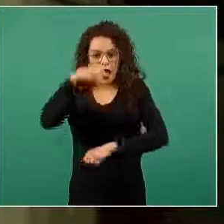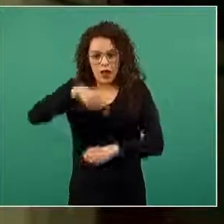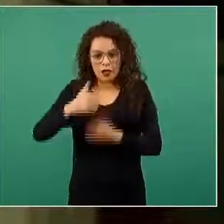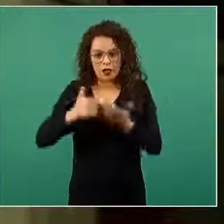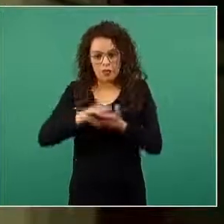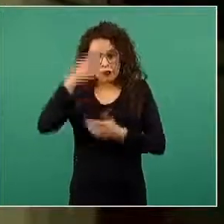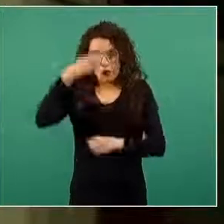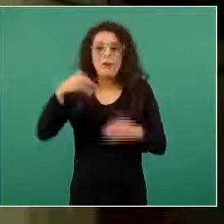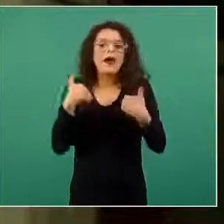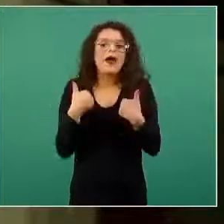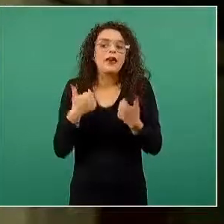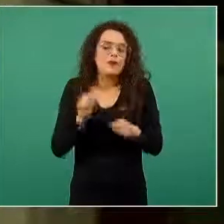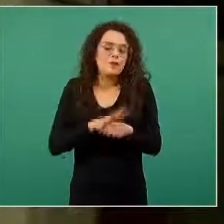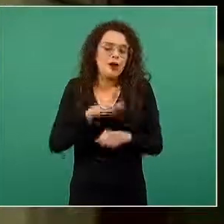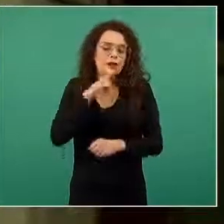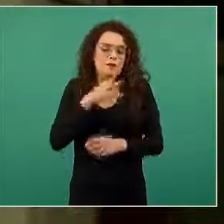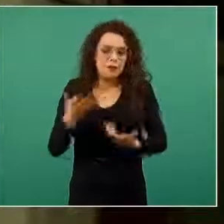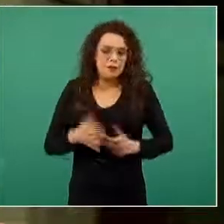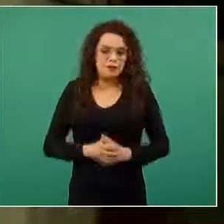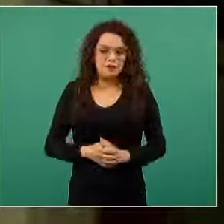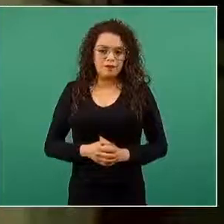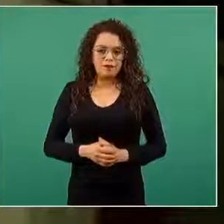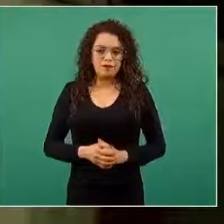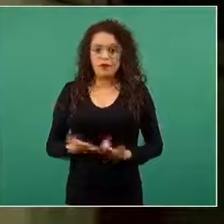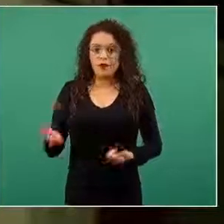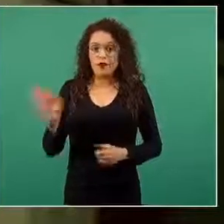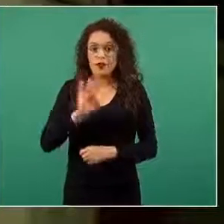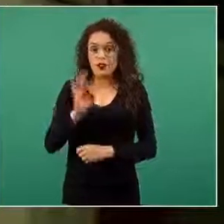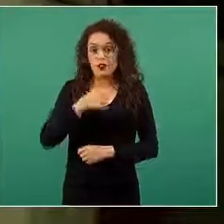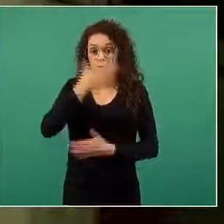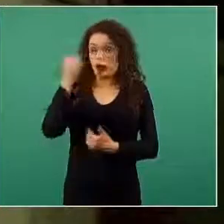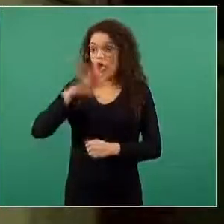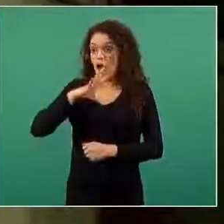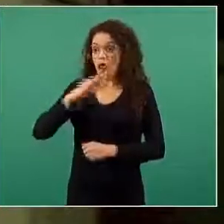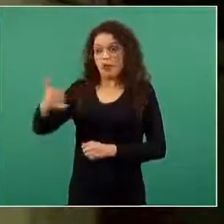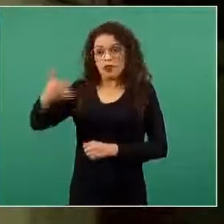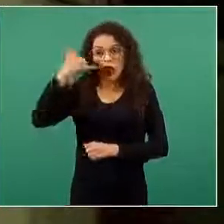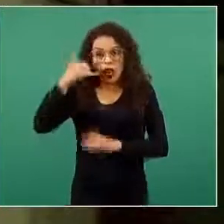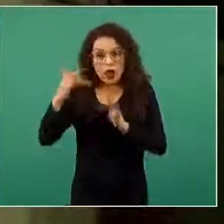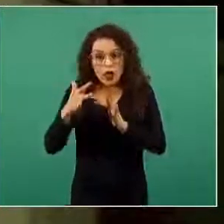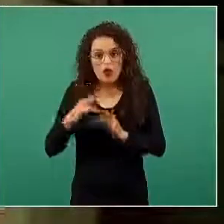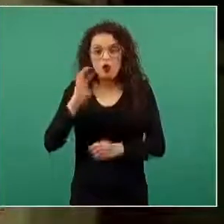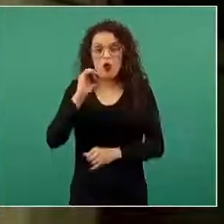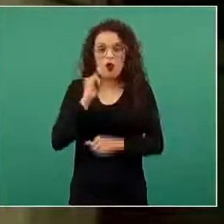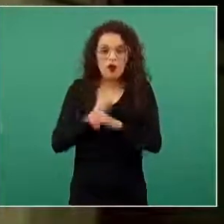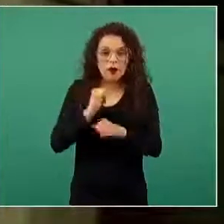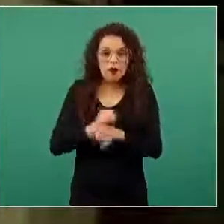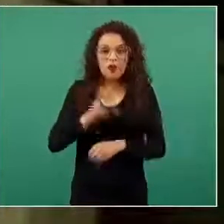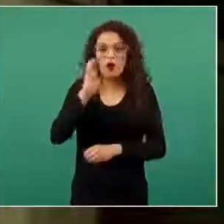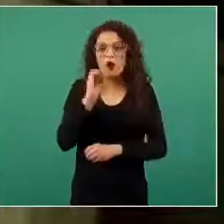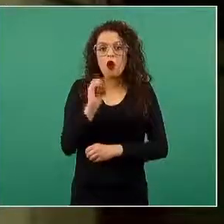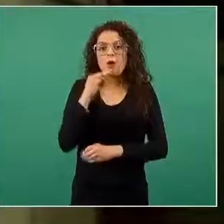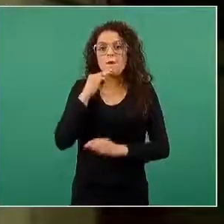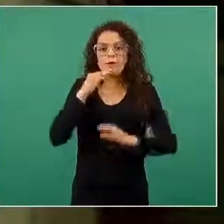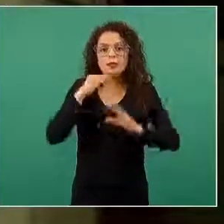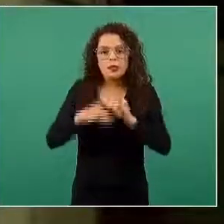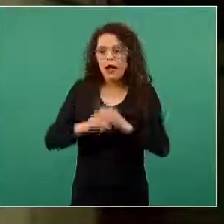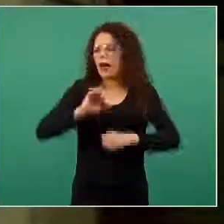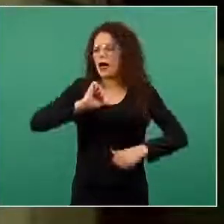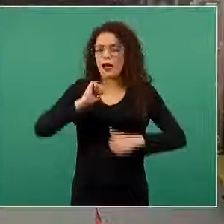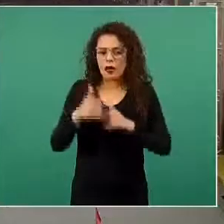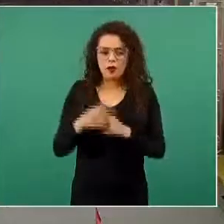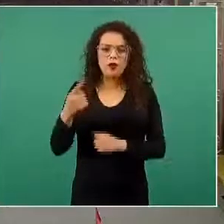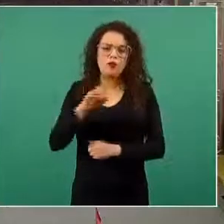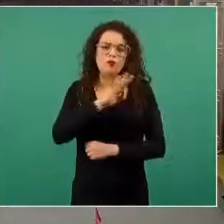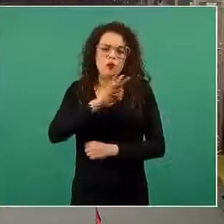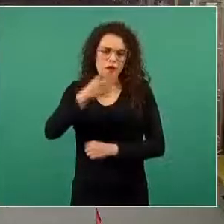de México. No sé, me imagino que no sé si hay internet o teléfono, mensajes de texto. ¿Qué nos pudiera decir? Muchas